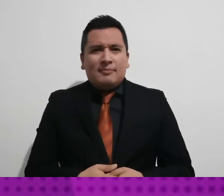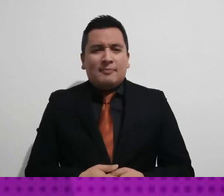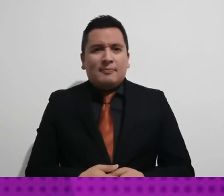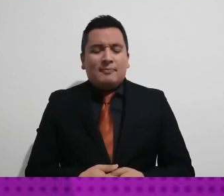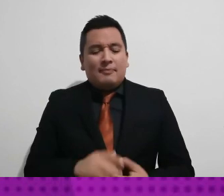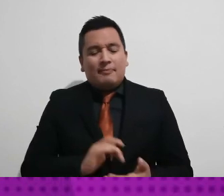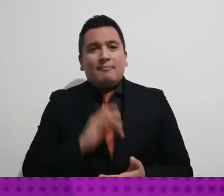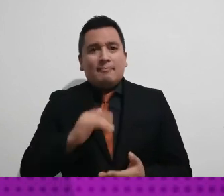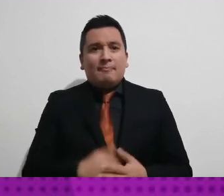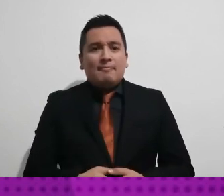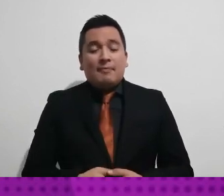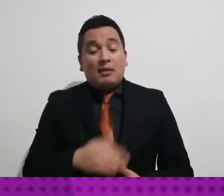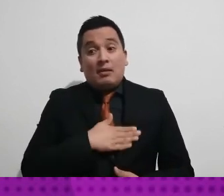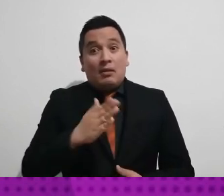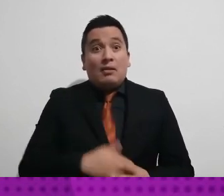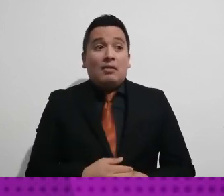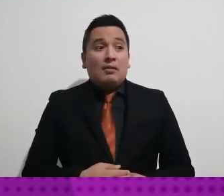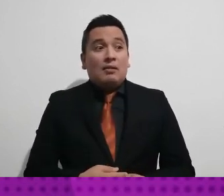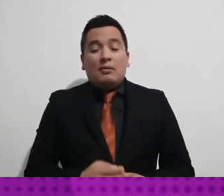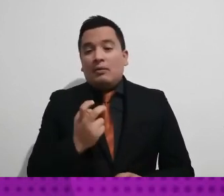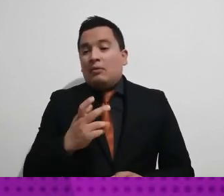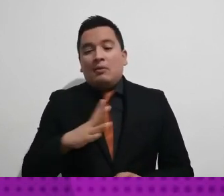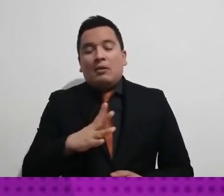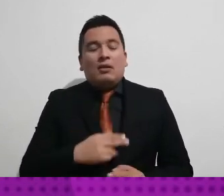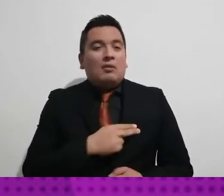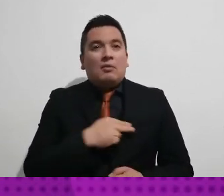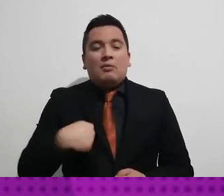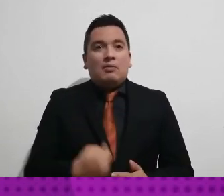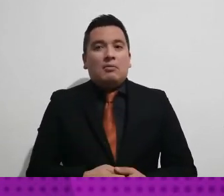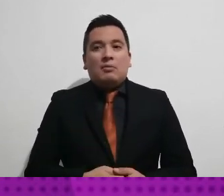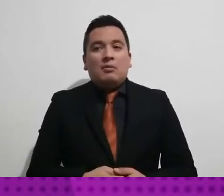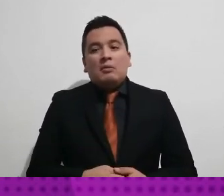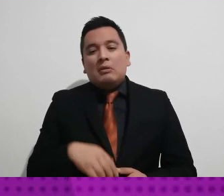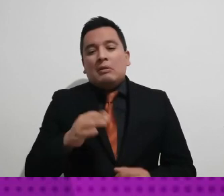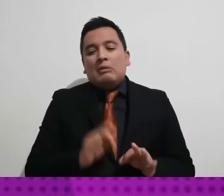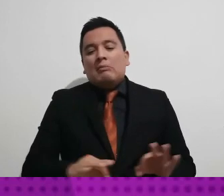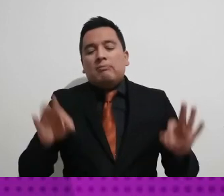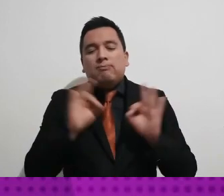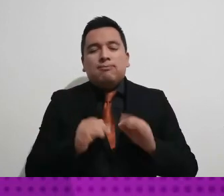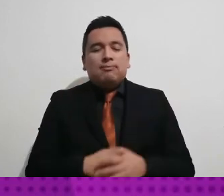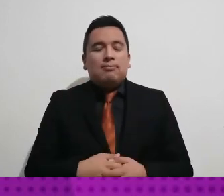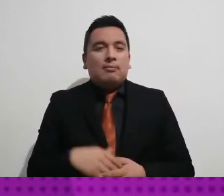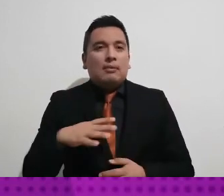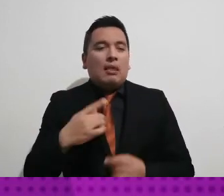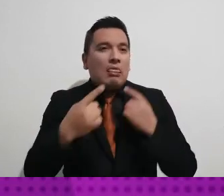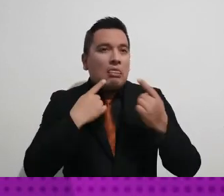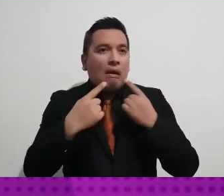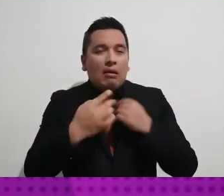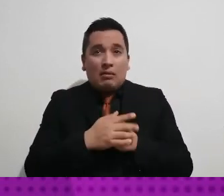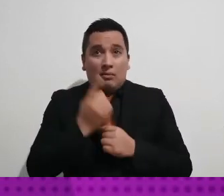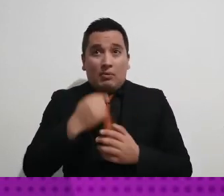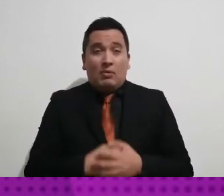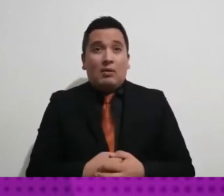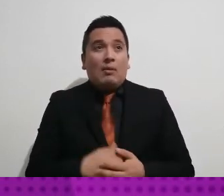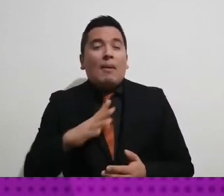esa materia? Gracias, Guillermo. Bueno, pues sí, efectivamente, a ver, para nosotros es muy importante los